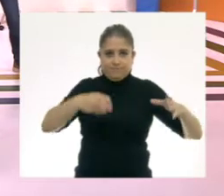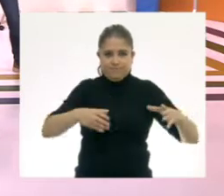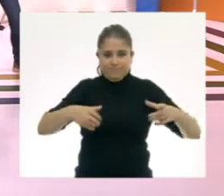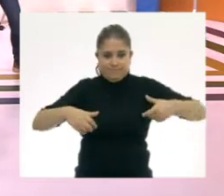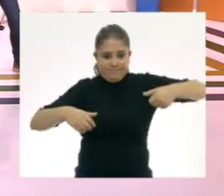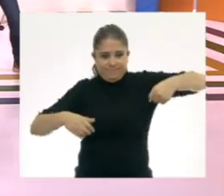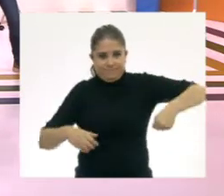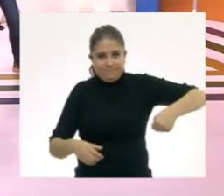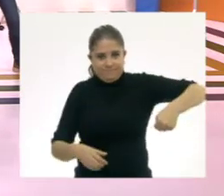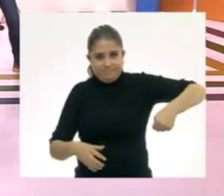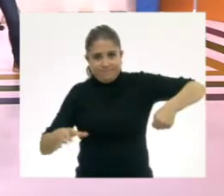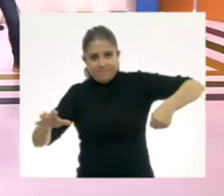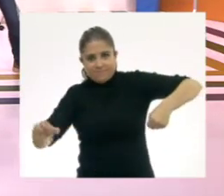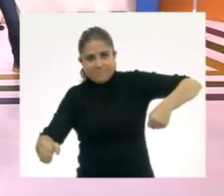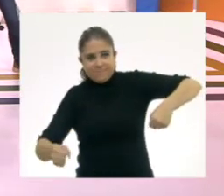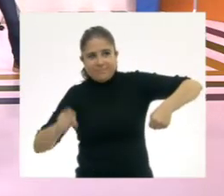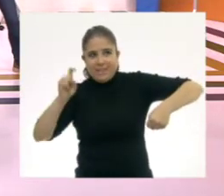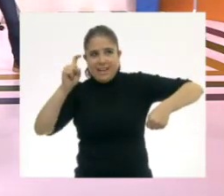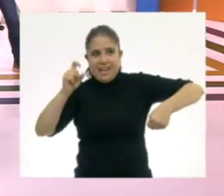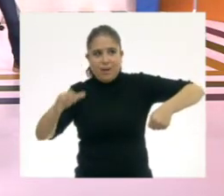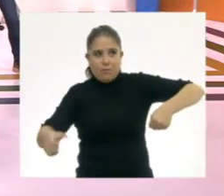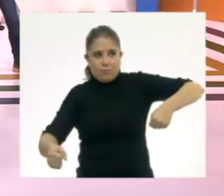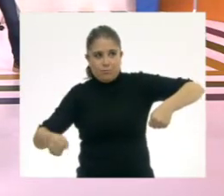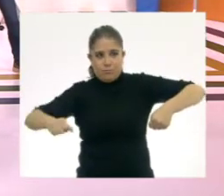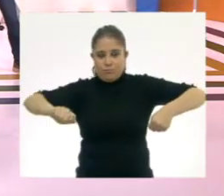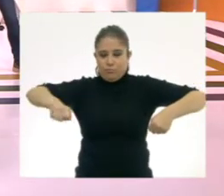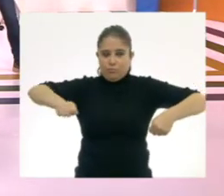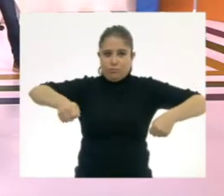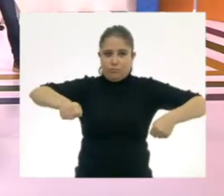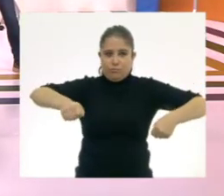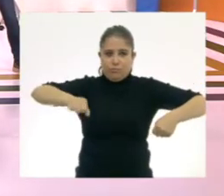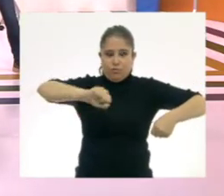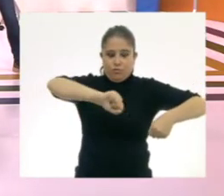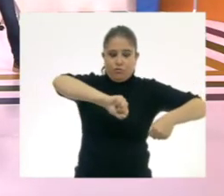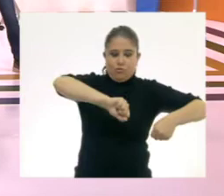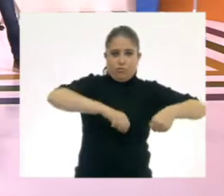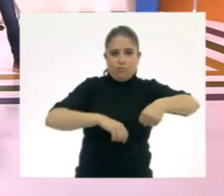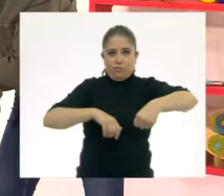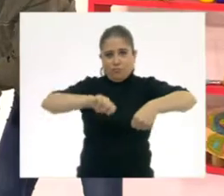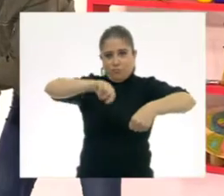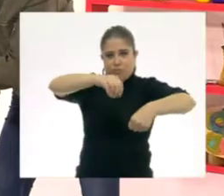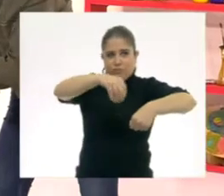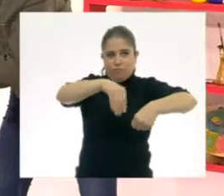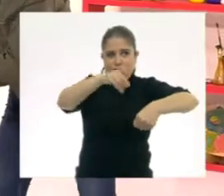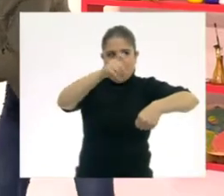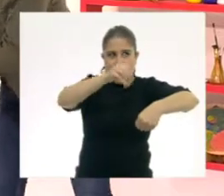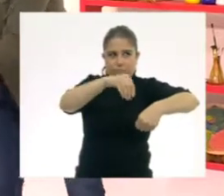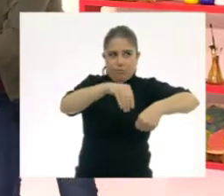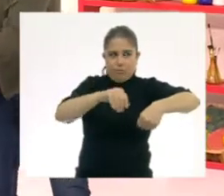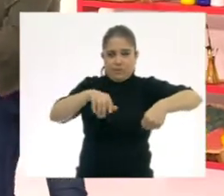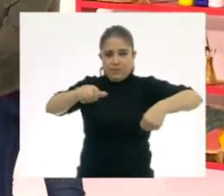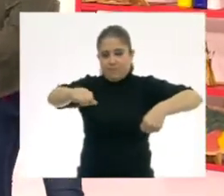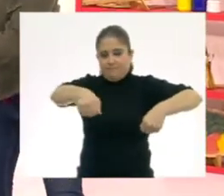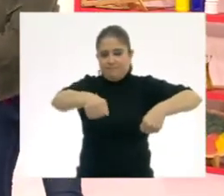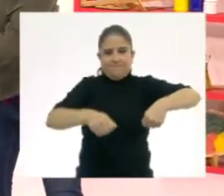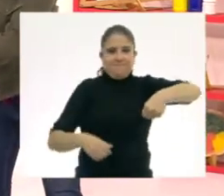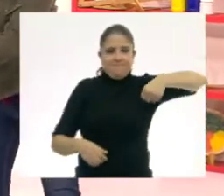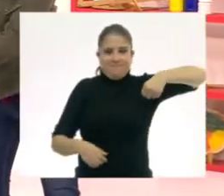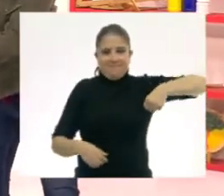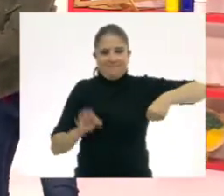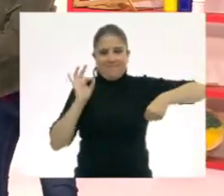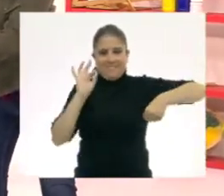olla, niños. Ajá. El agua. Ah, mire. Exacto. Listo.